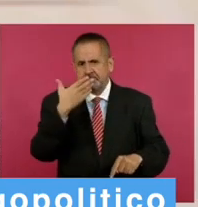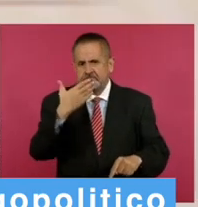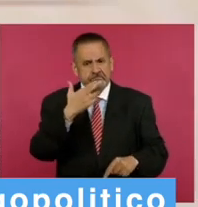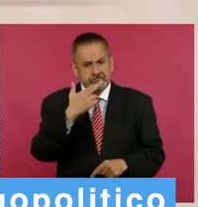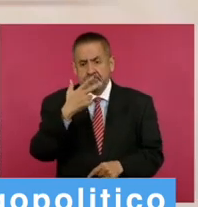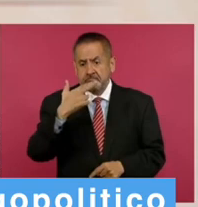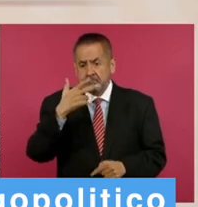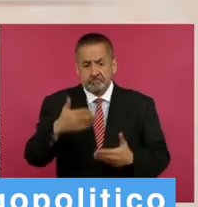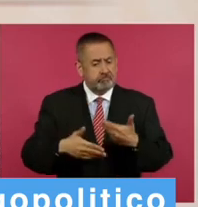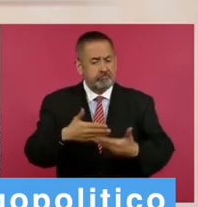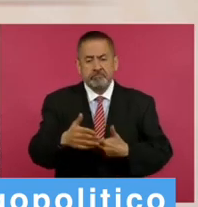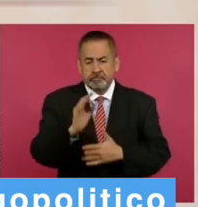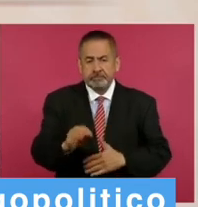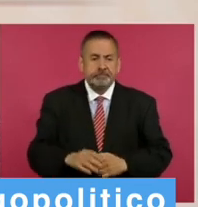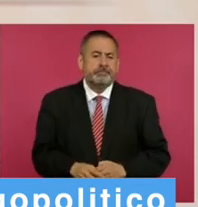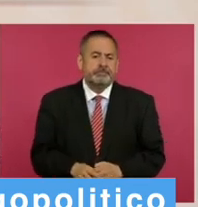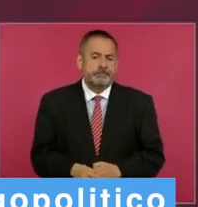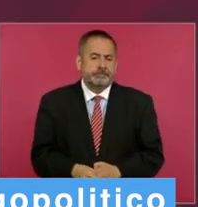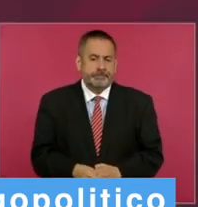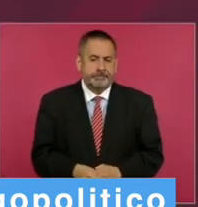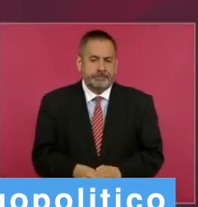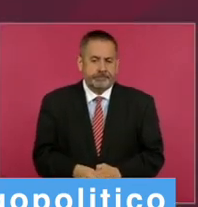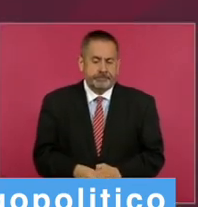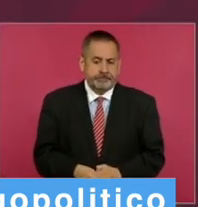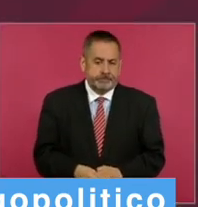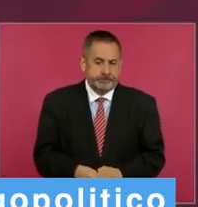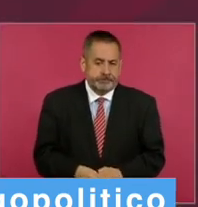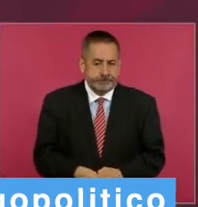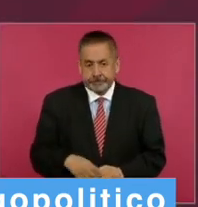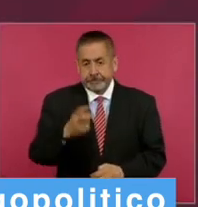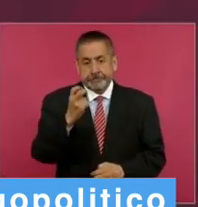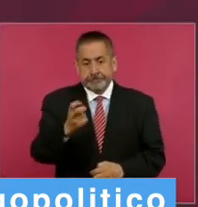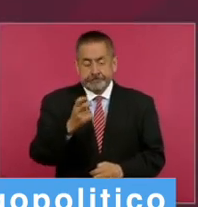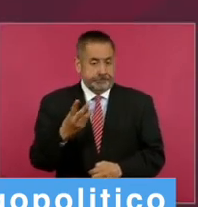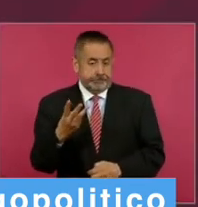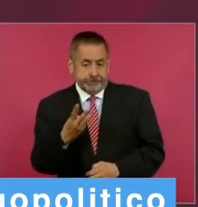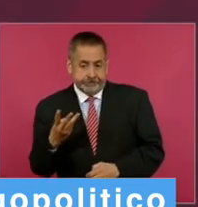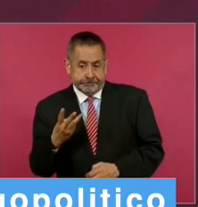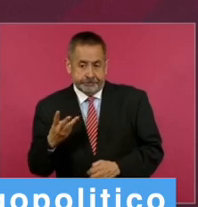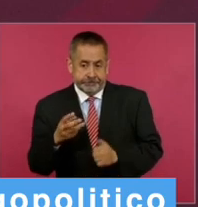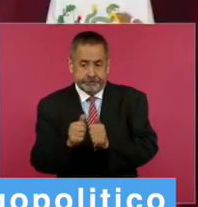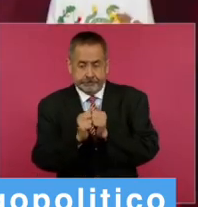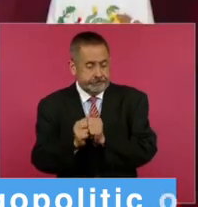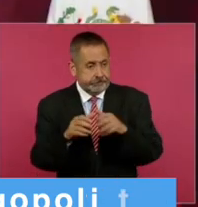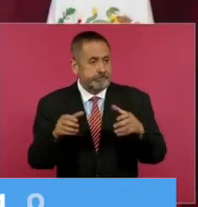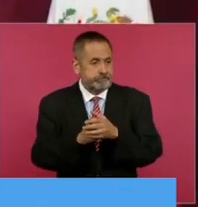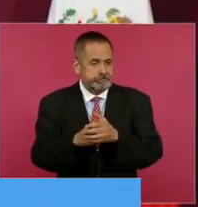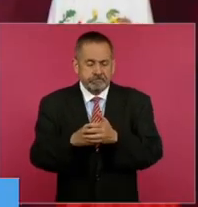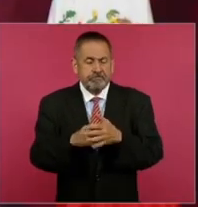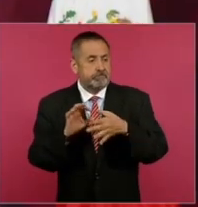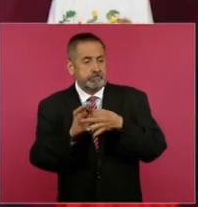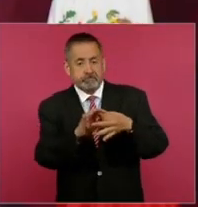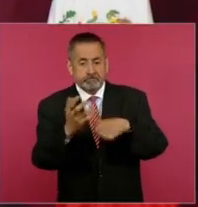plan global que permita hacer frente a la crisis generada por el creciente flujo de migrantes y atender las causas que obligan a las personas a abandonar sus